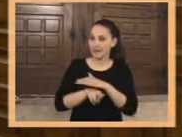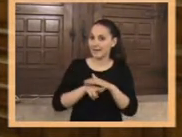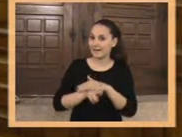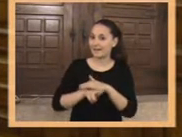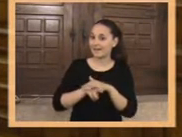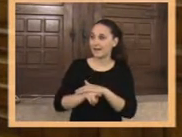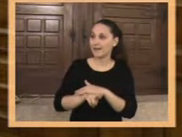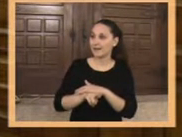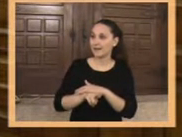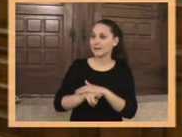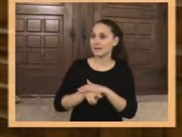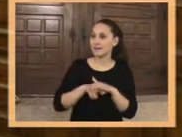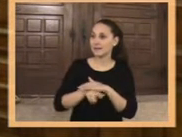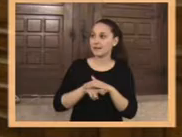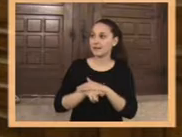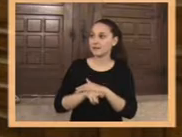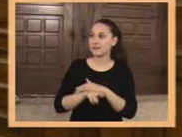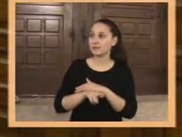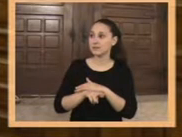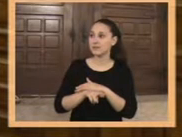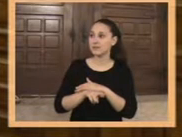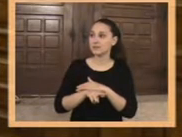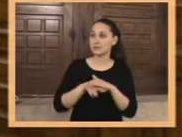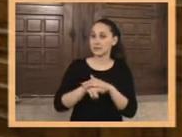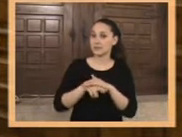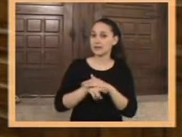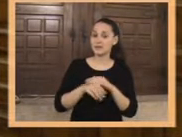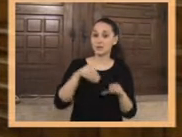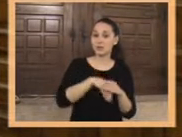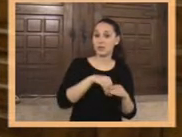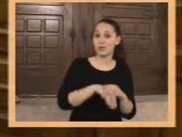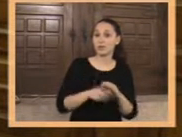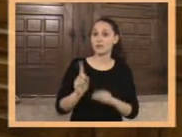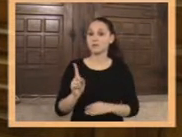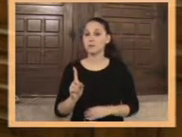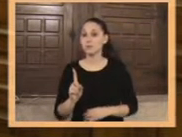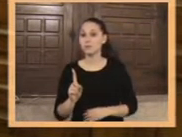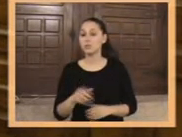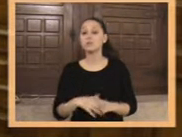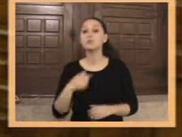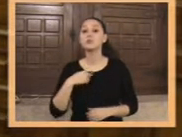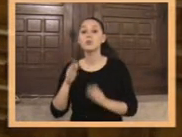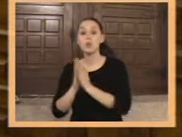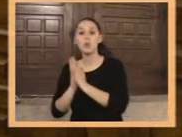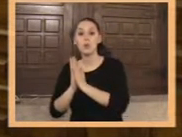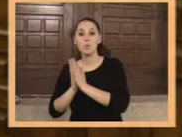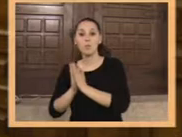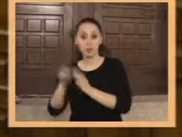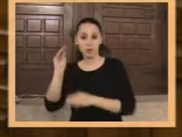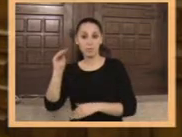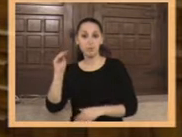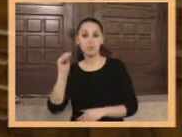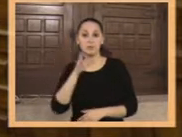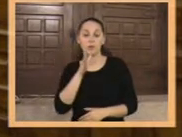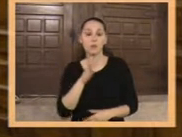tanto se trae, señor secretario, se trae sobre la marcha al pleno. Sí, sí. Yo es que esta mañana he preguntado por esta moción porque tenía conocimiento por parte, aunque no pude